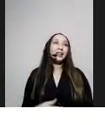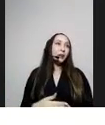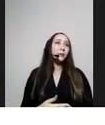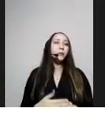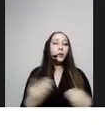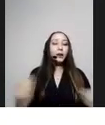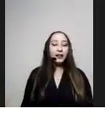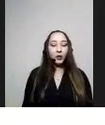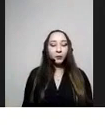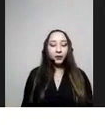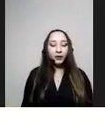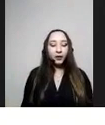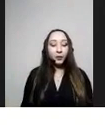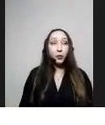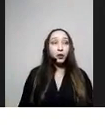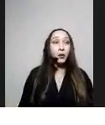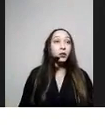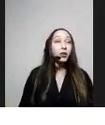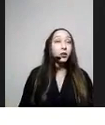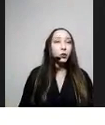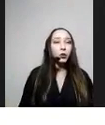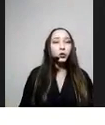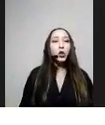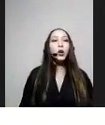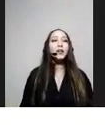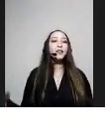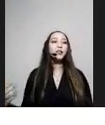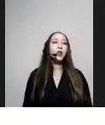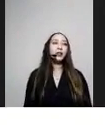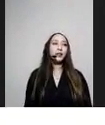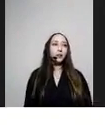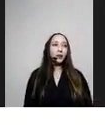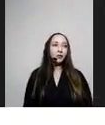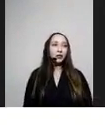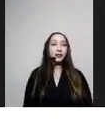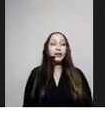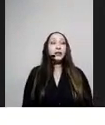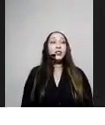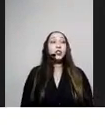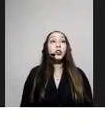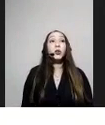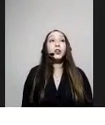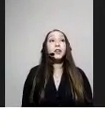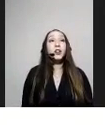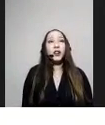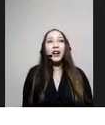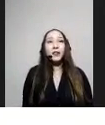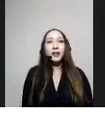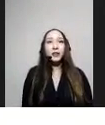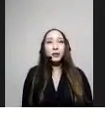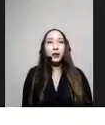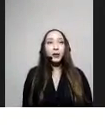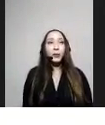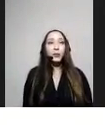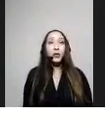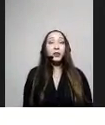Y bueno, está muy validado por diversos estudios todos los beneficios que tiene el mindfulness. De hecho, neurocientíficos de